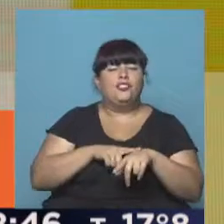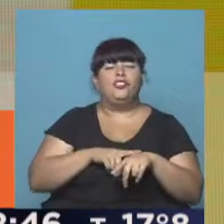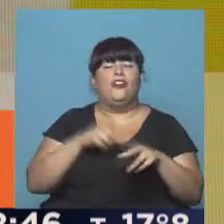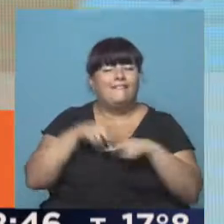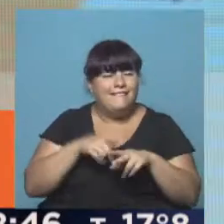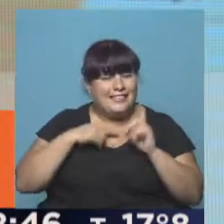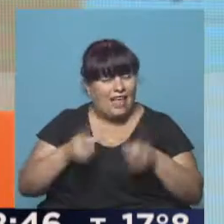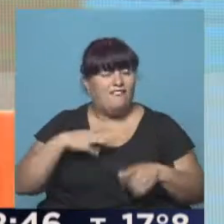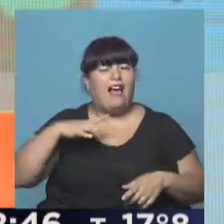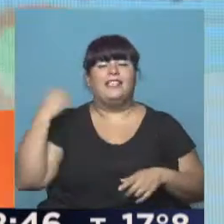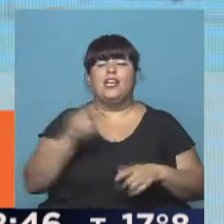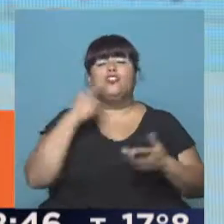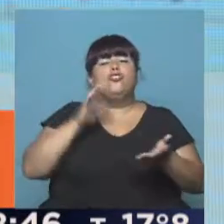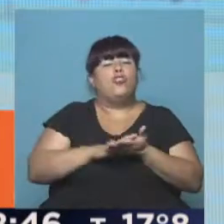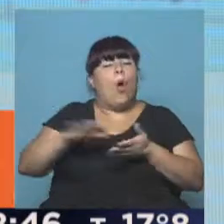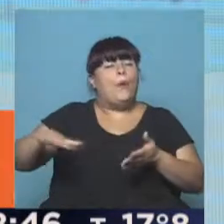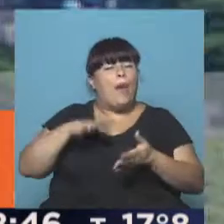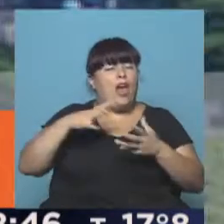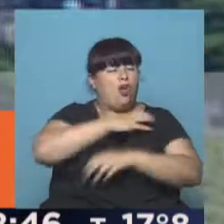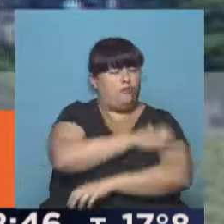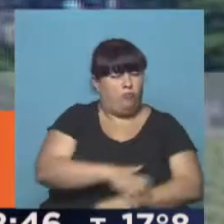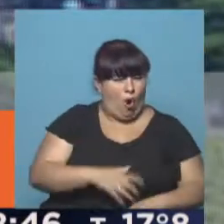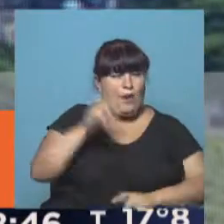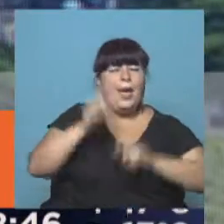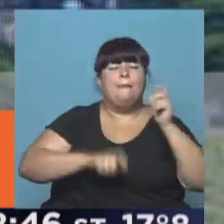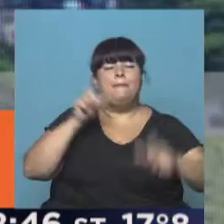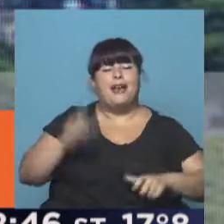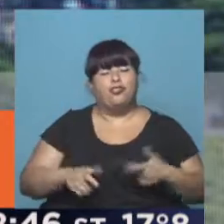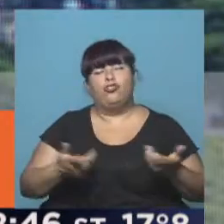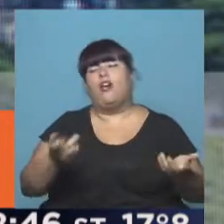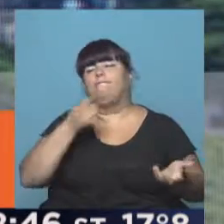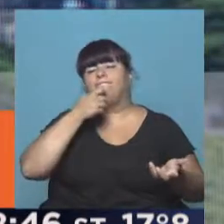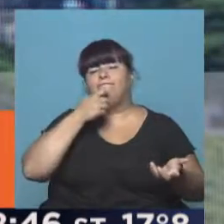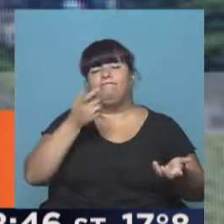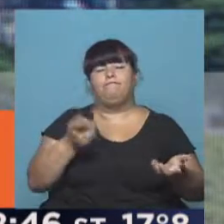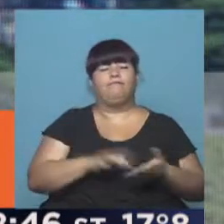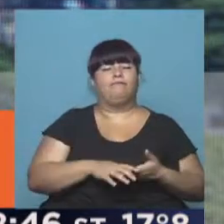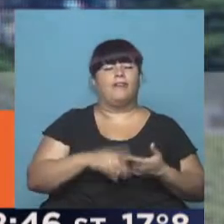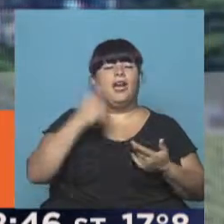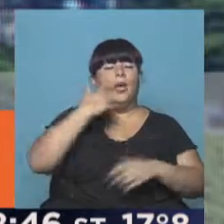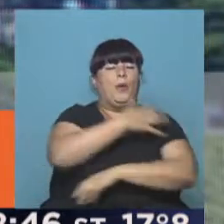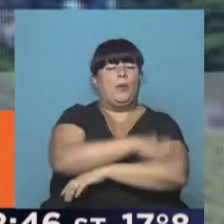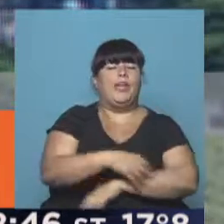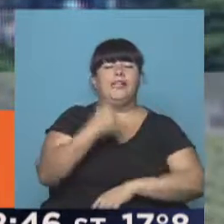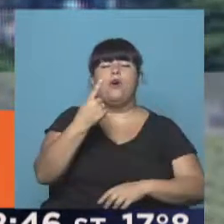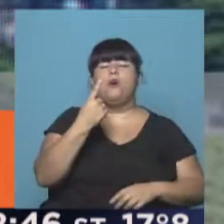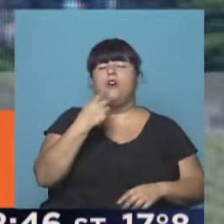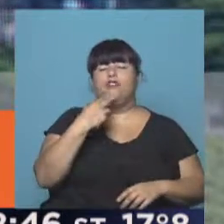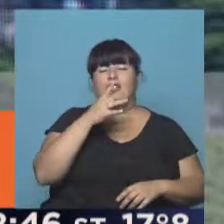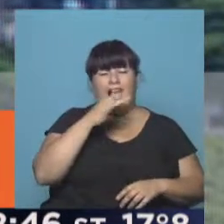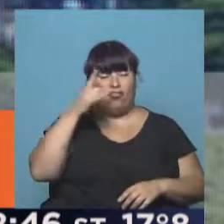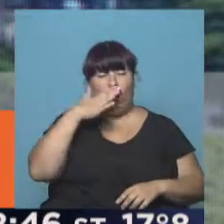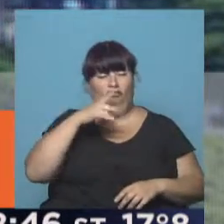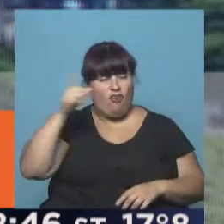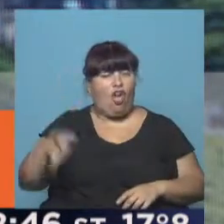pendiente al mismo tiempo que tenemos sobre todo los barrios desfavorecidos gente que en la villa 11 14 en el